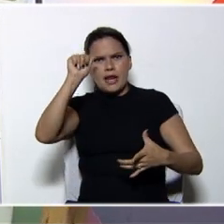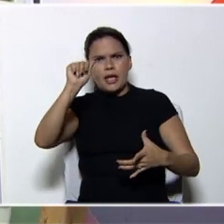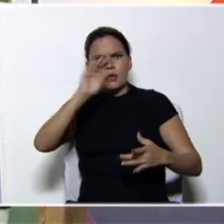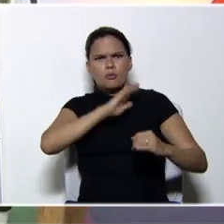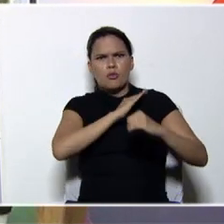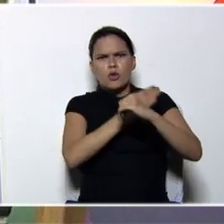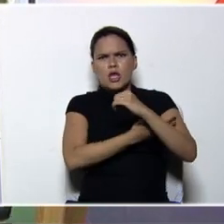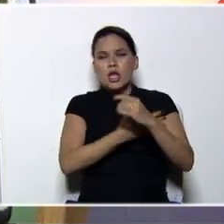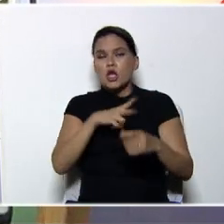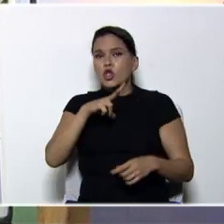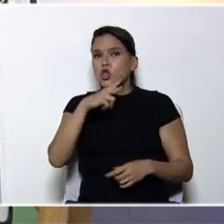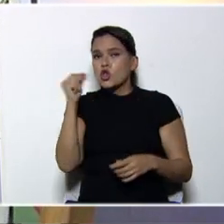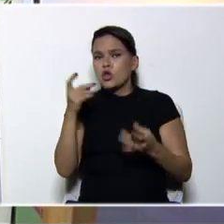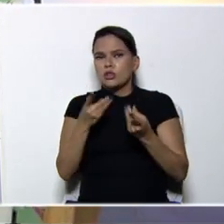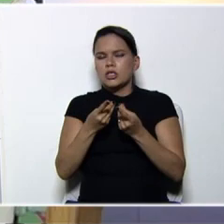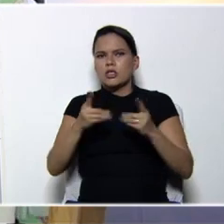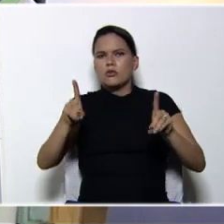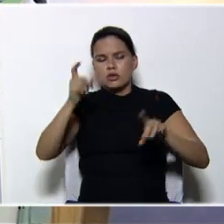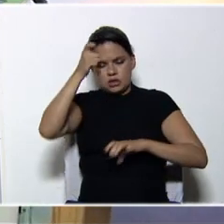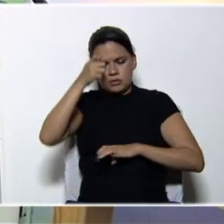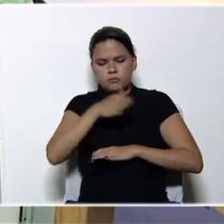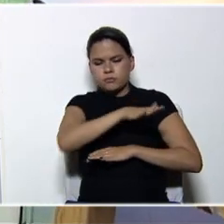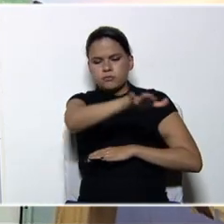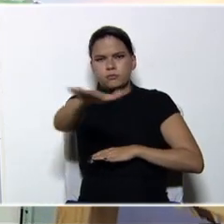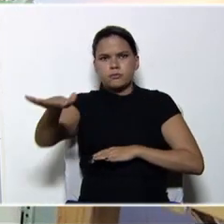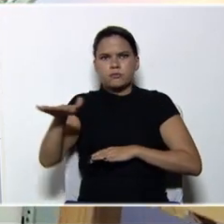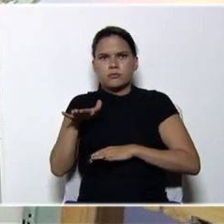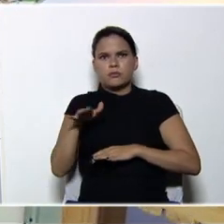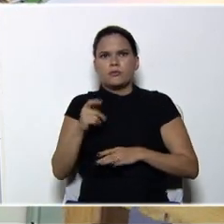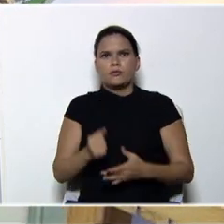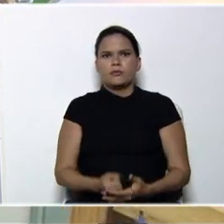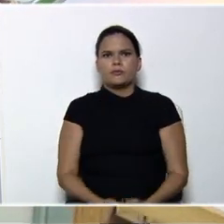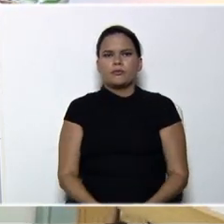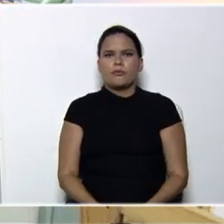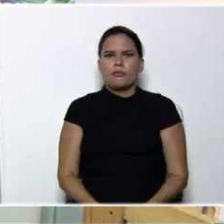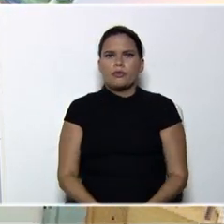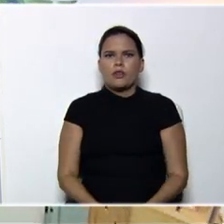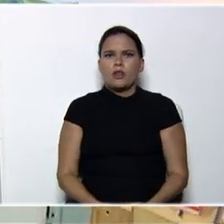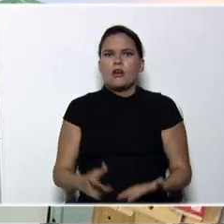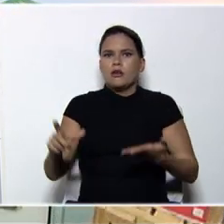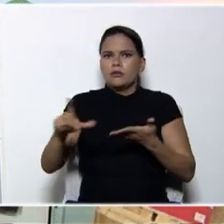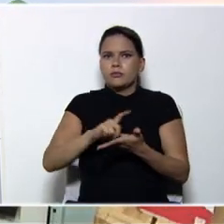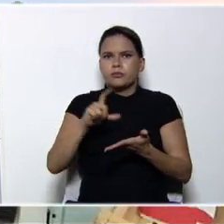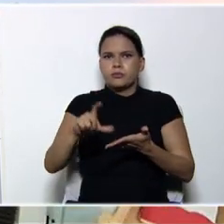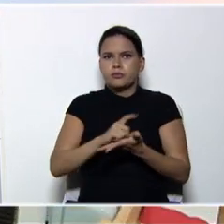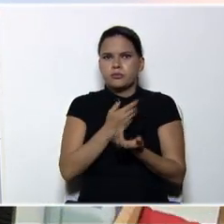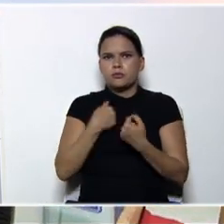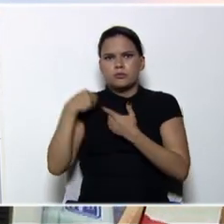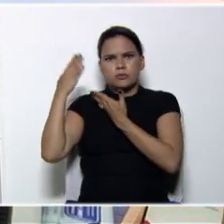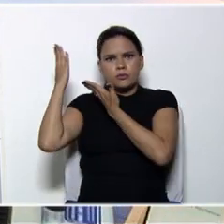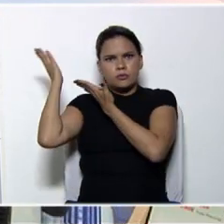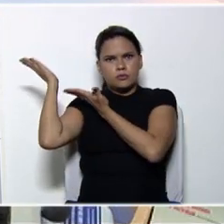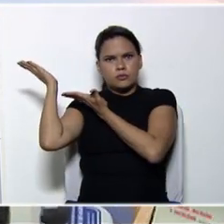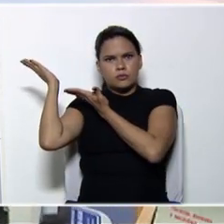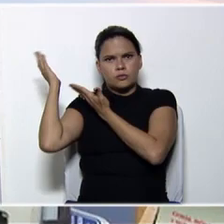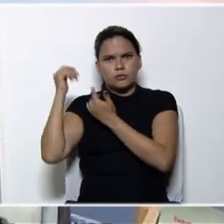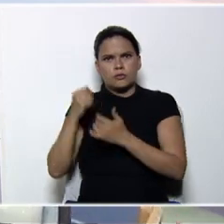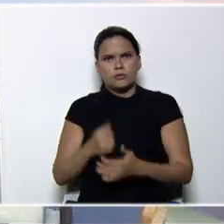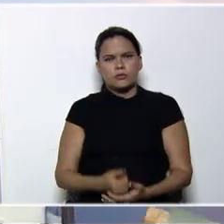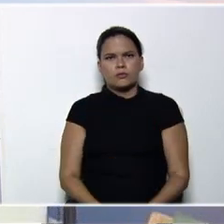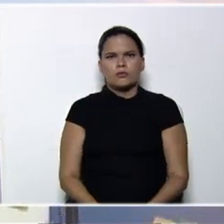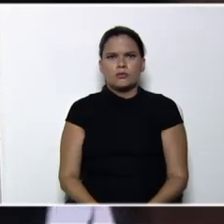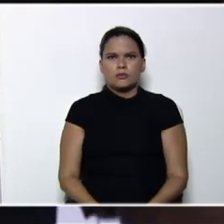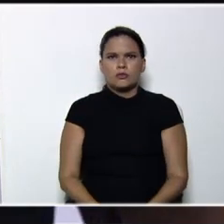se divorcie del pueblo. Eduardo Galeano es esta cita de este libro de Gestión Participativa de